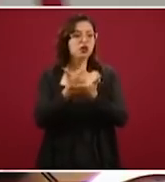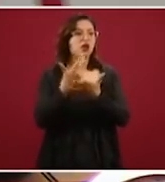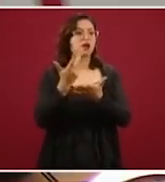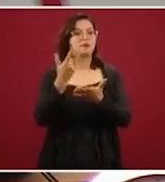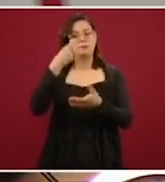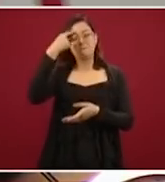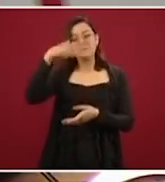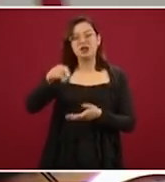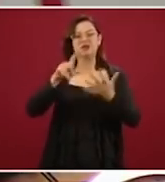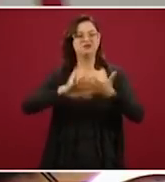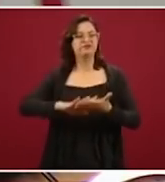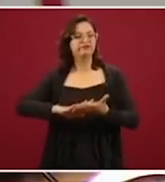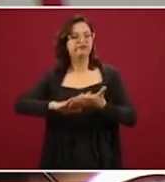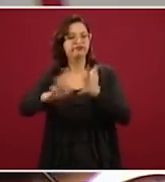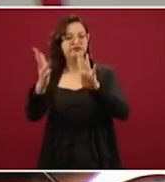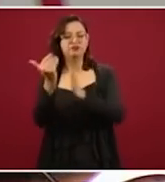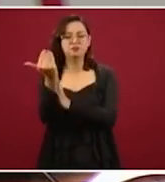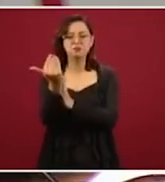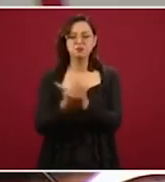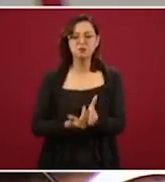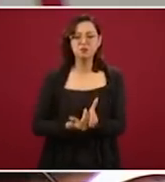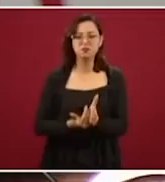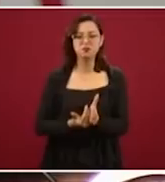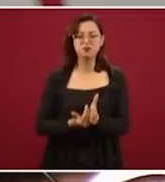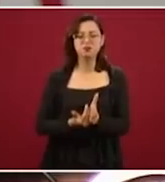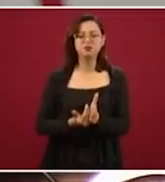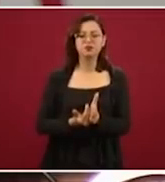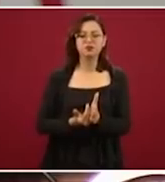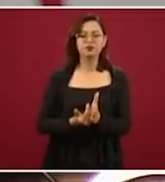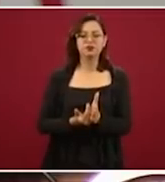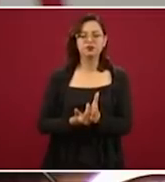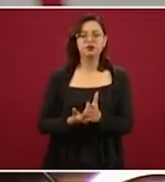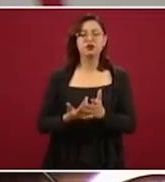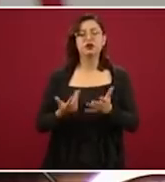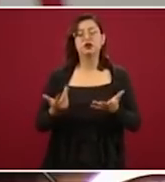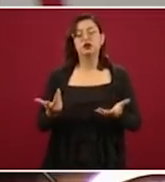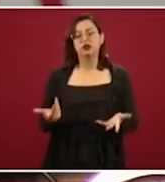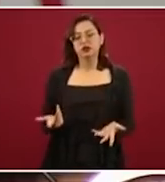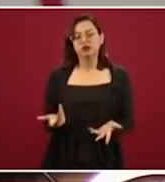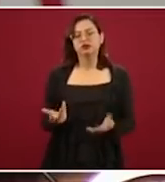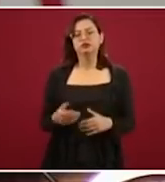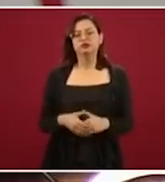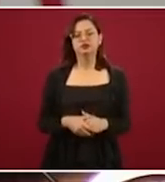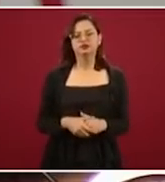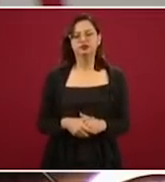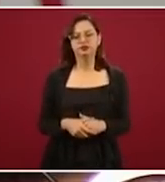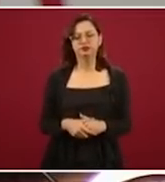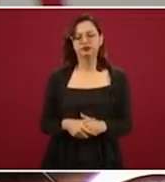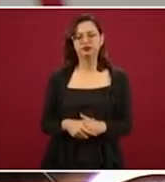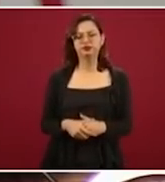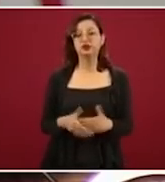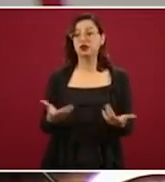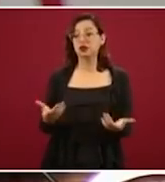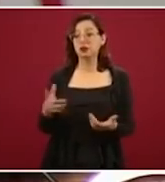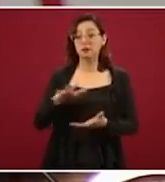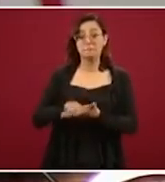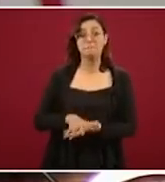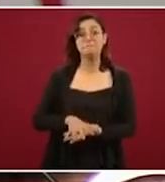no haya violencia, que no se incremente el